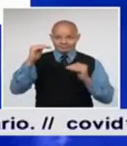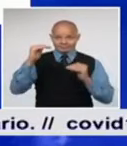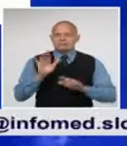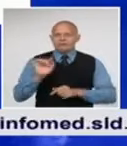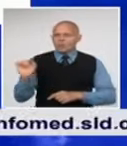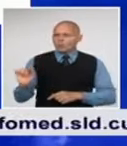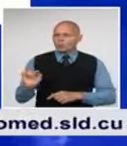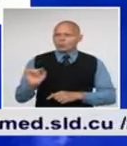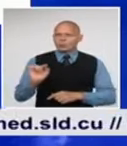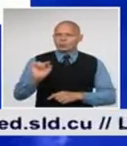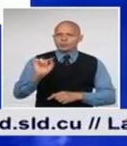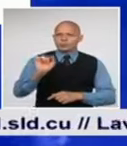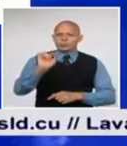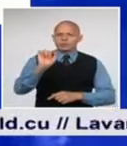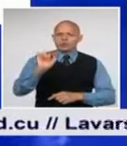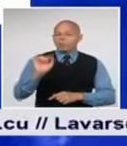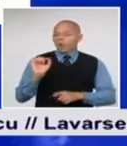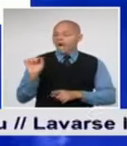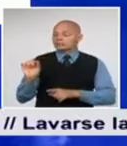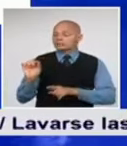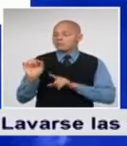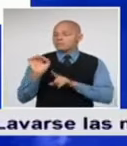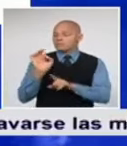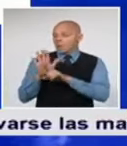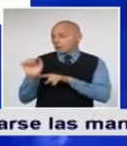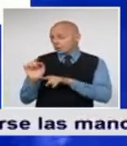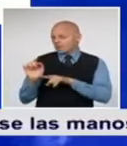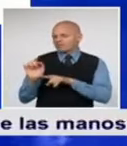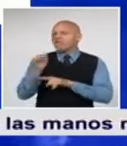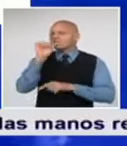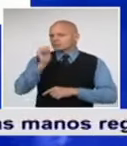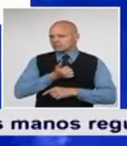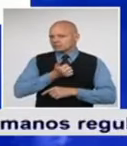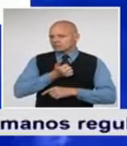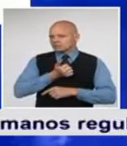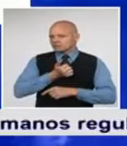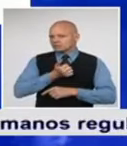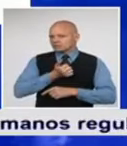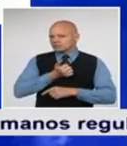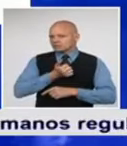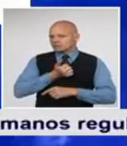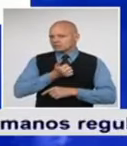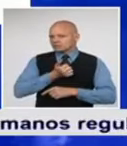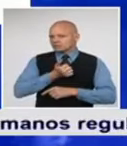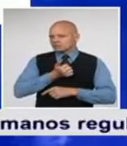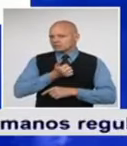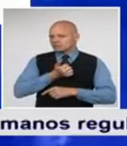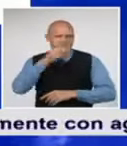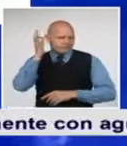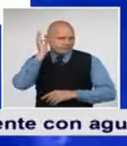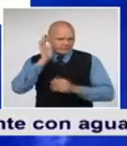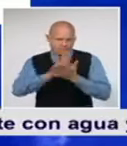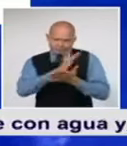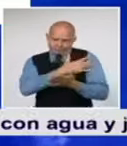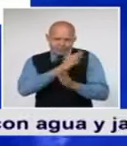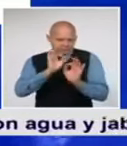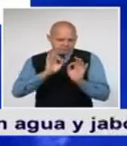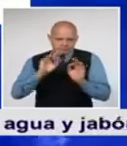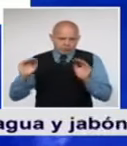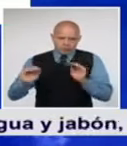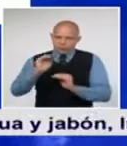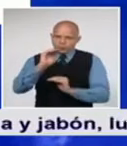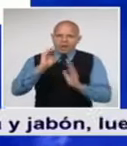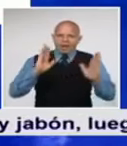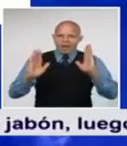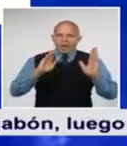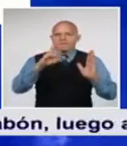diciembre. Ya todo lo que es incrementado ahí, pues es el año 2021. Y